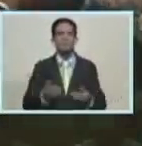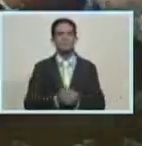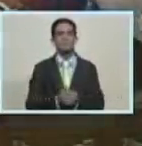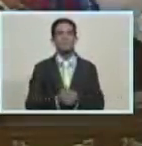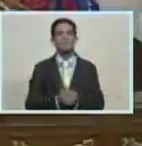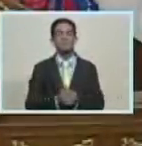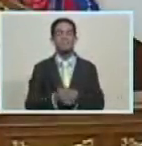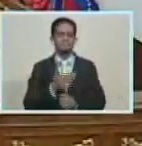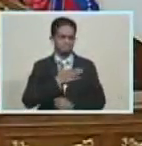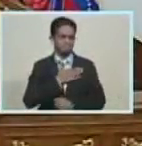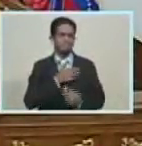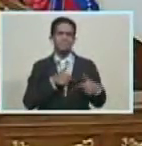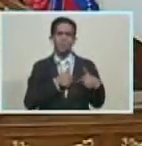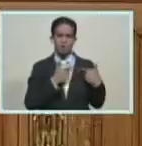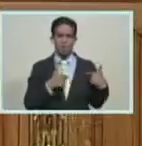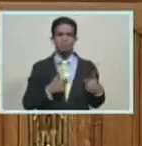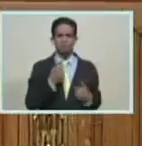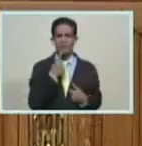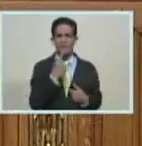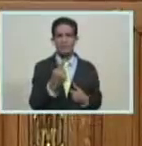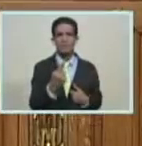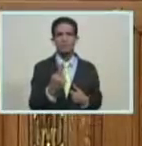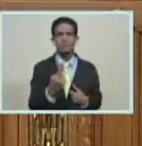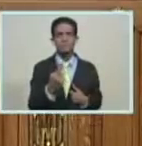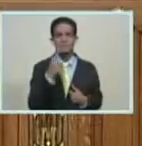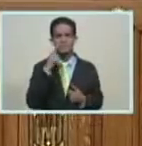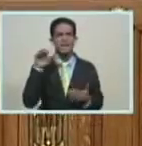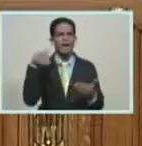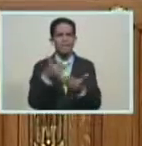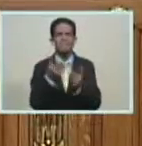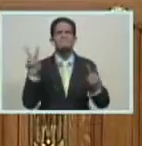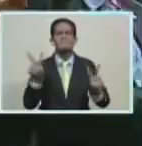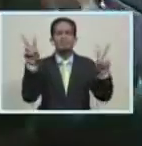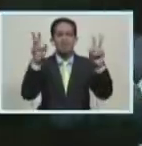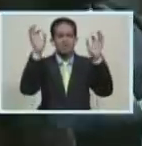Y desde mi corazón sigo diciendo, ¡hasta la victoria